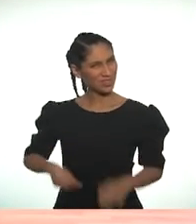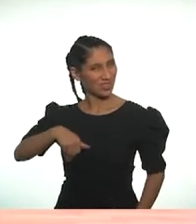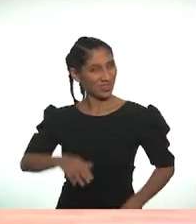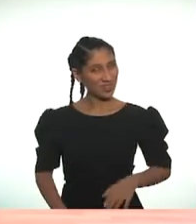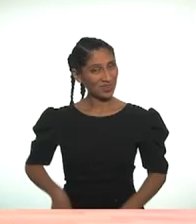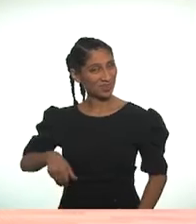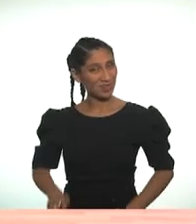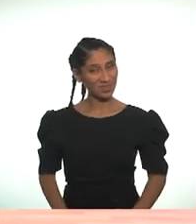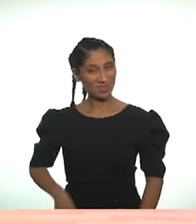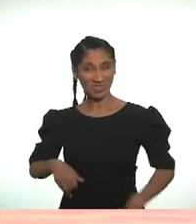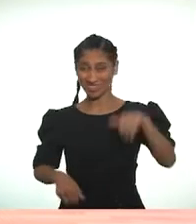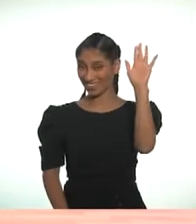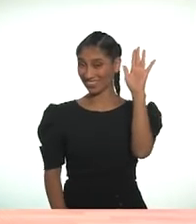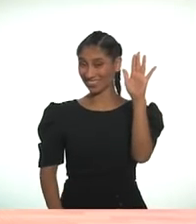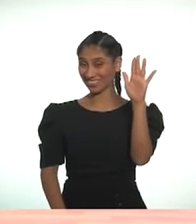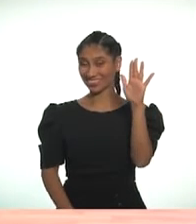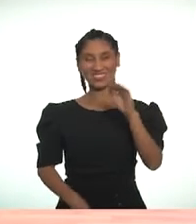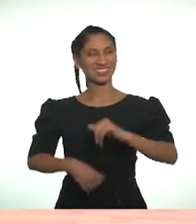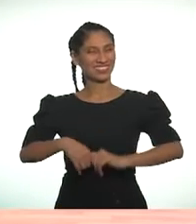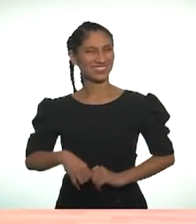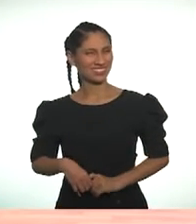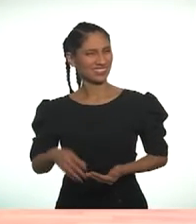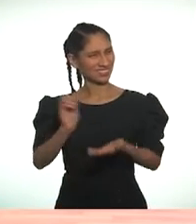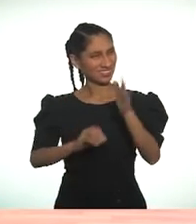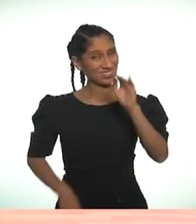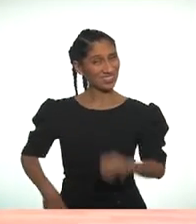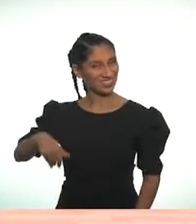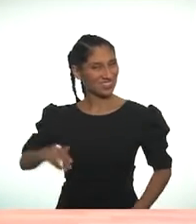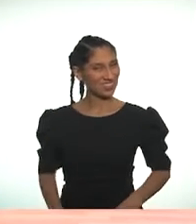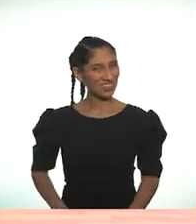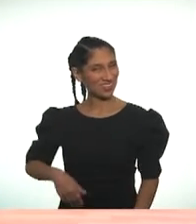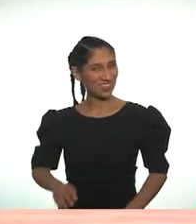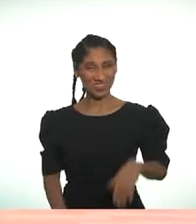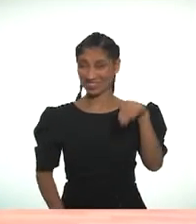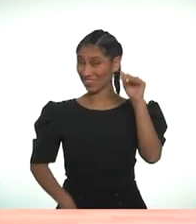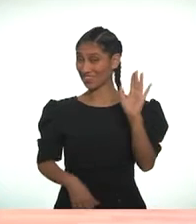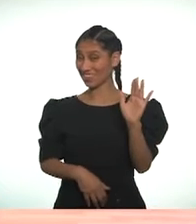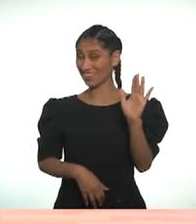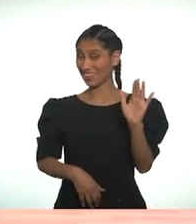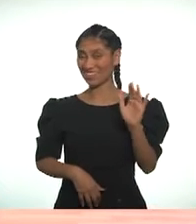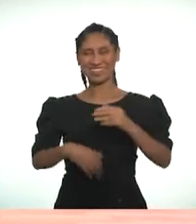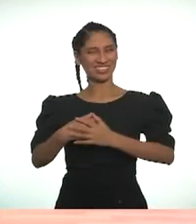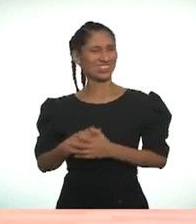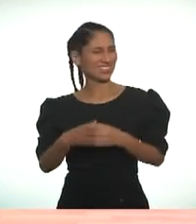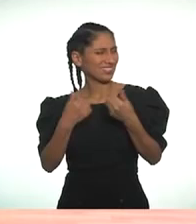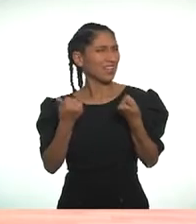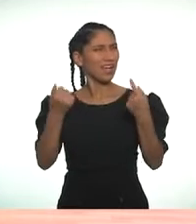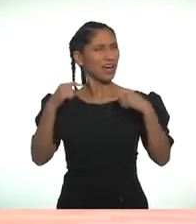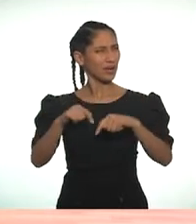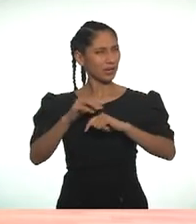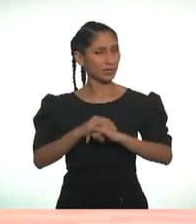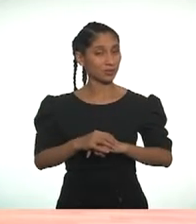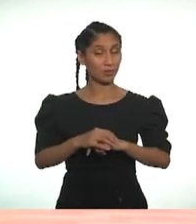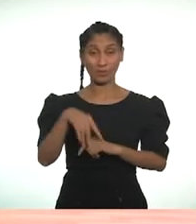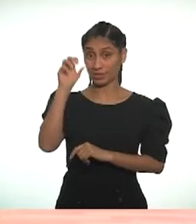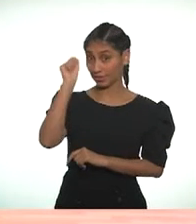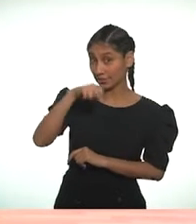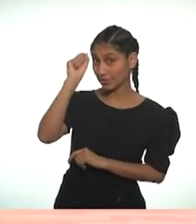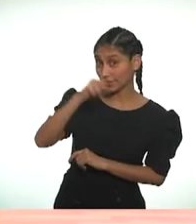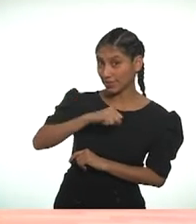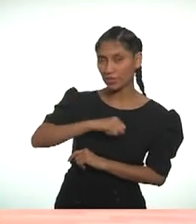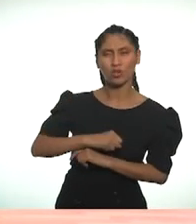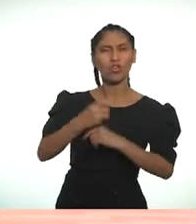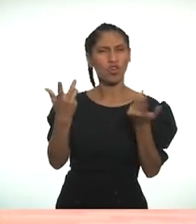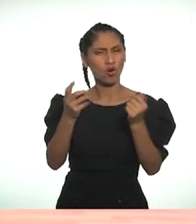más. Yo no como rocoto. Una más. Yo no como rocoto. Ahora, el sí